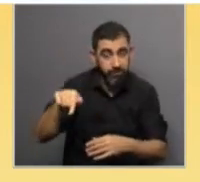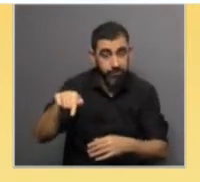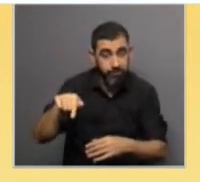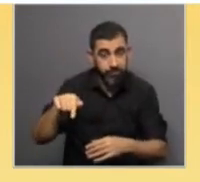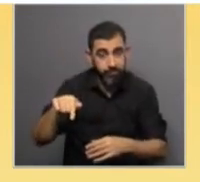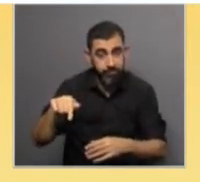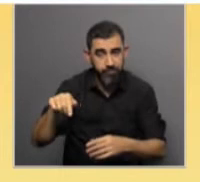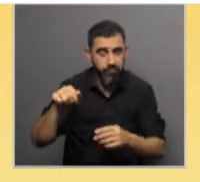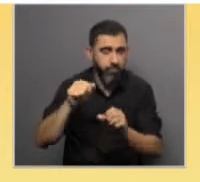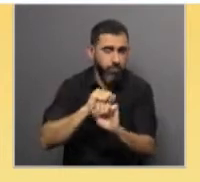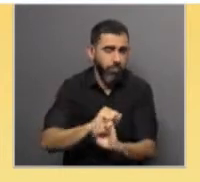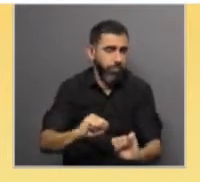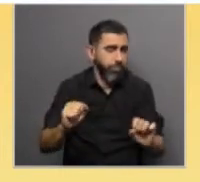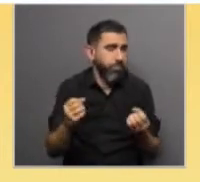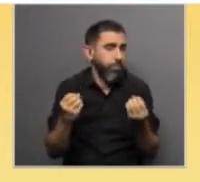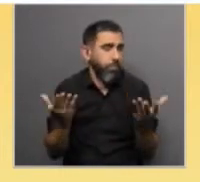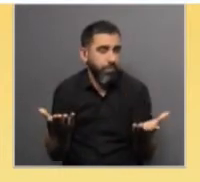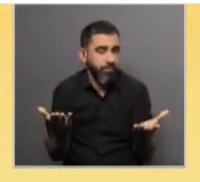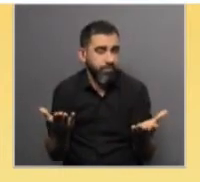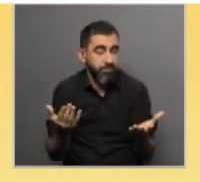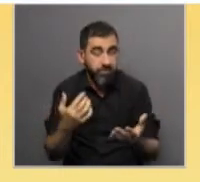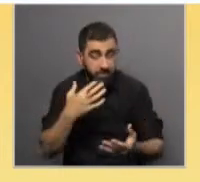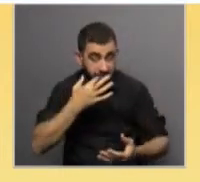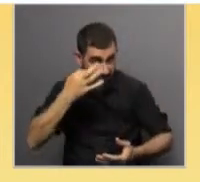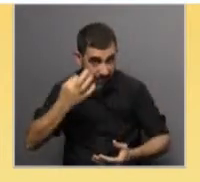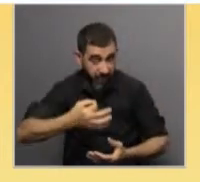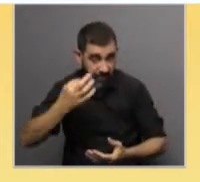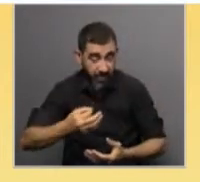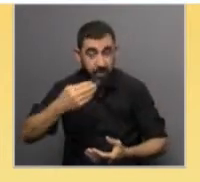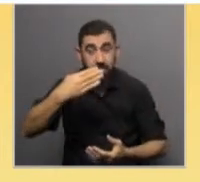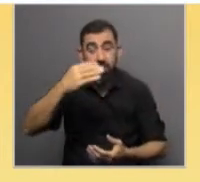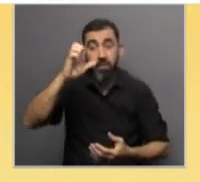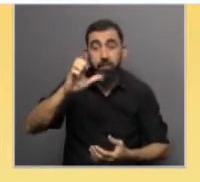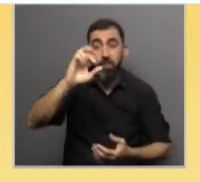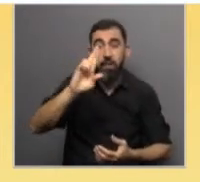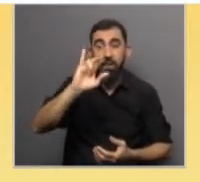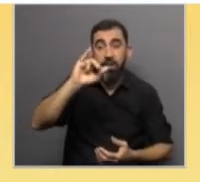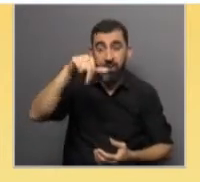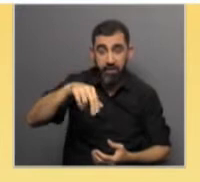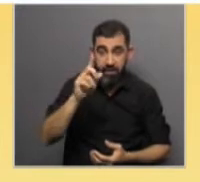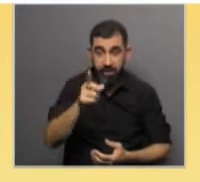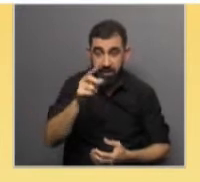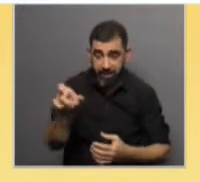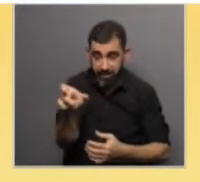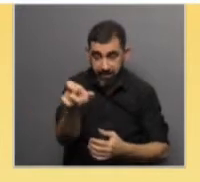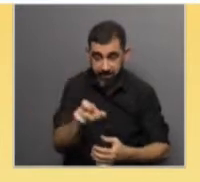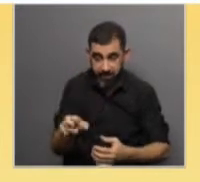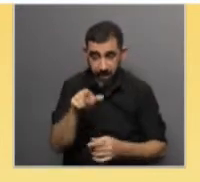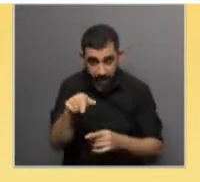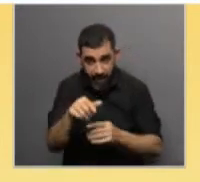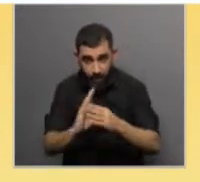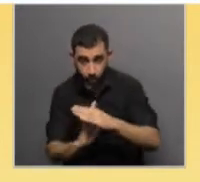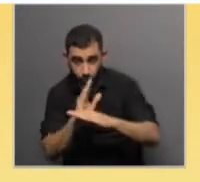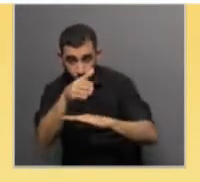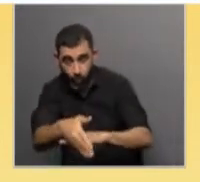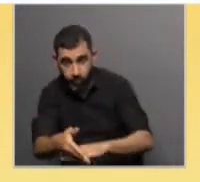absolutamente inviable, porque si fue efectivamente Bering el ámbito de penetración de los humanos y los